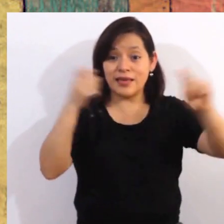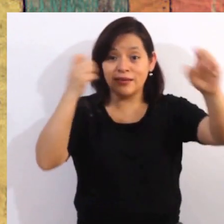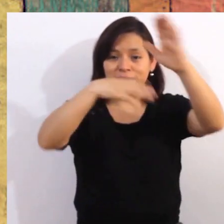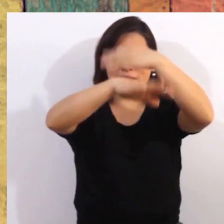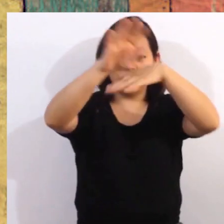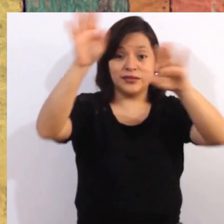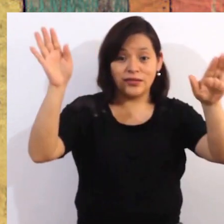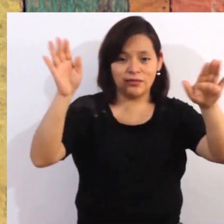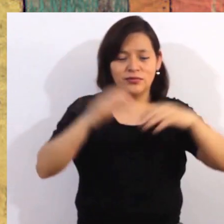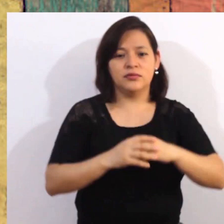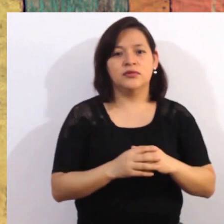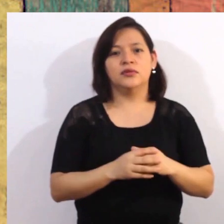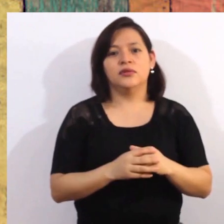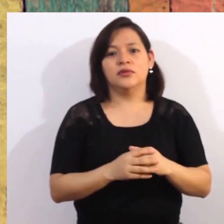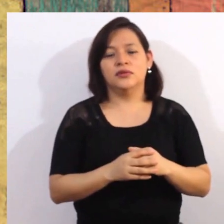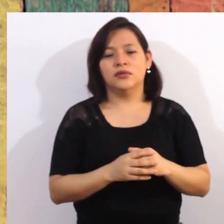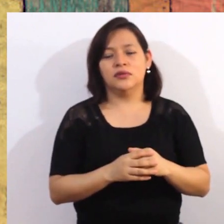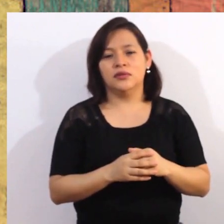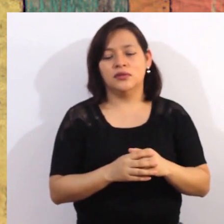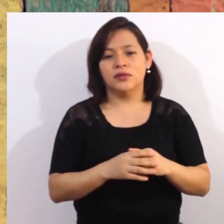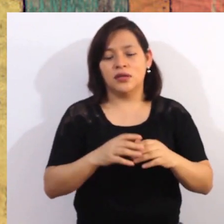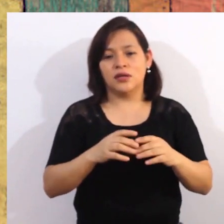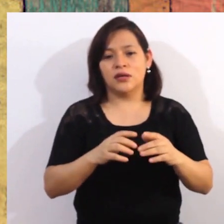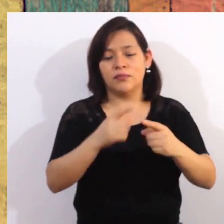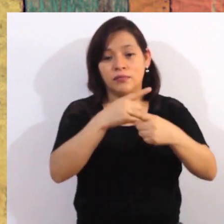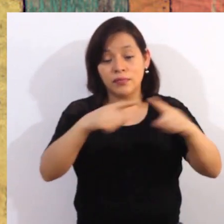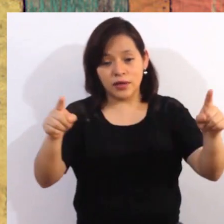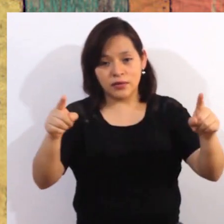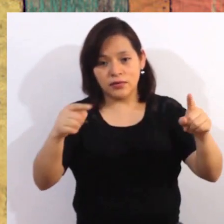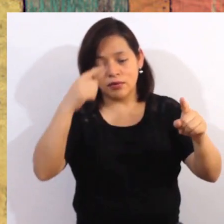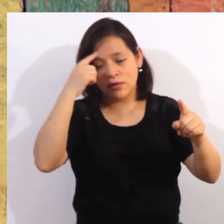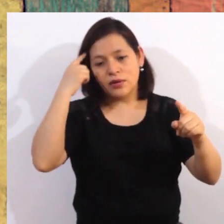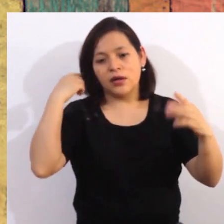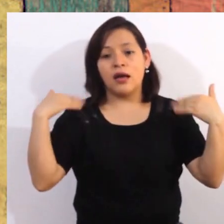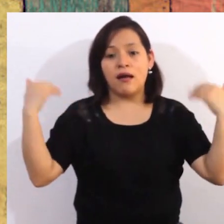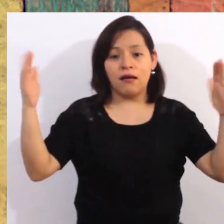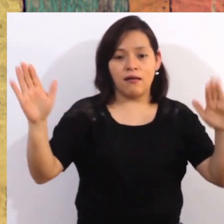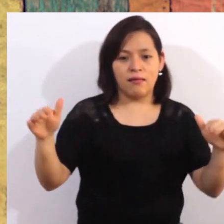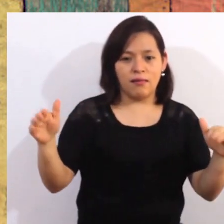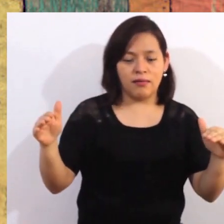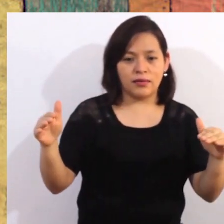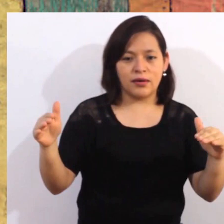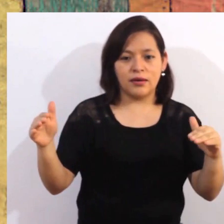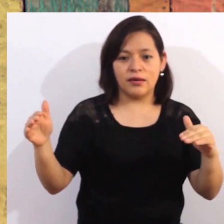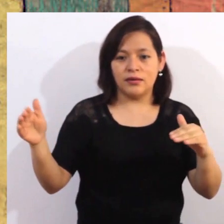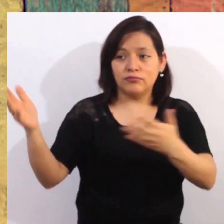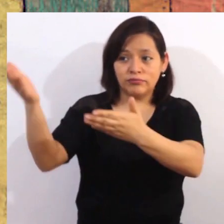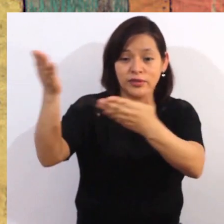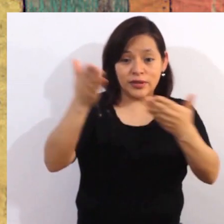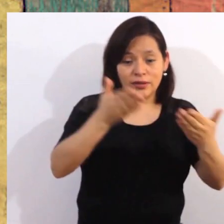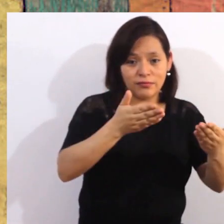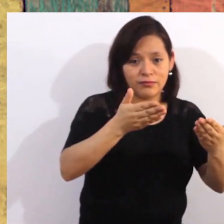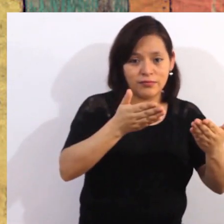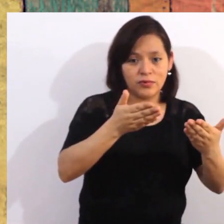de Persia, y luego se tendría todavía un conflicto con el príncipe de Grecia, que no son otra cosa que